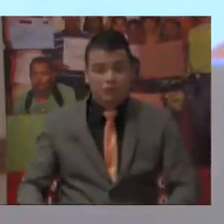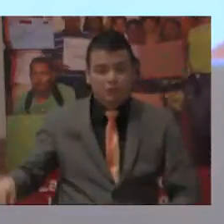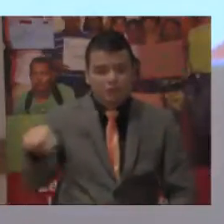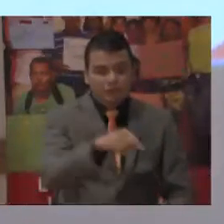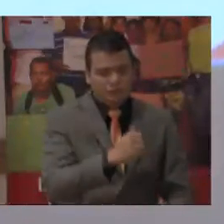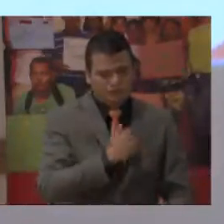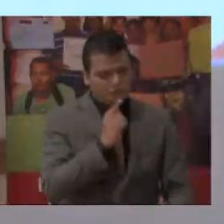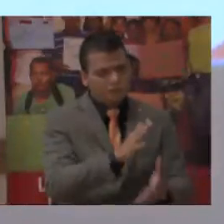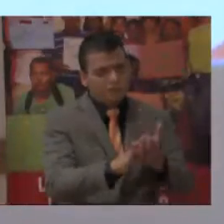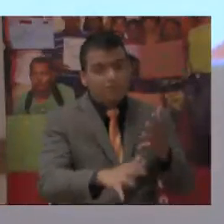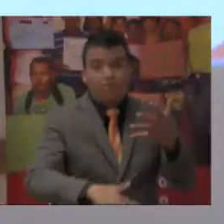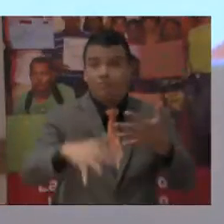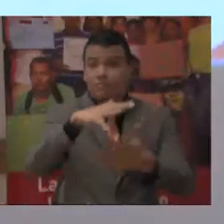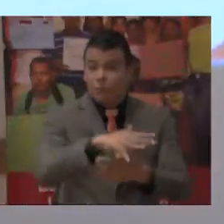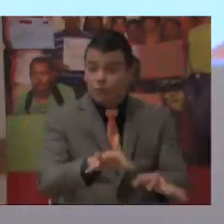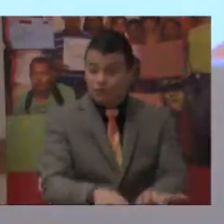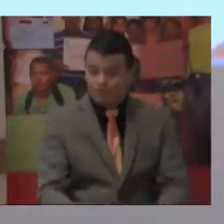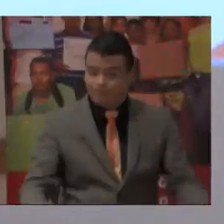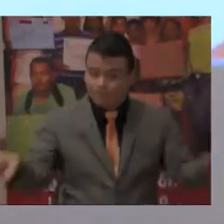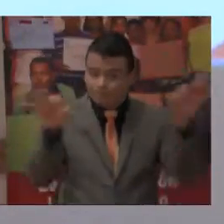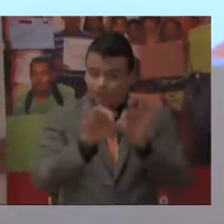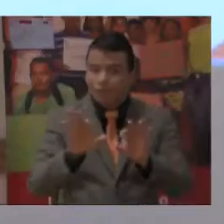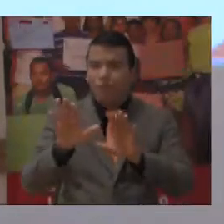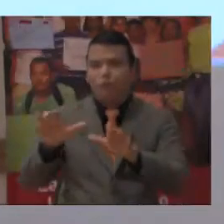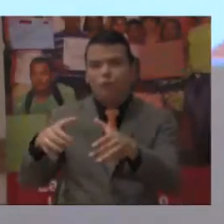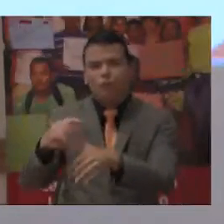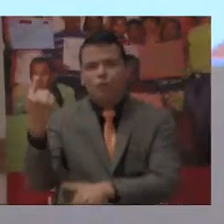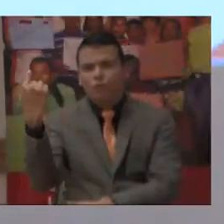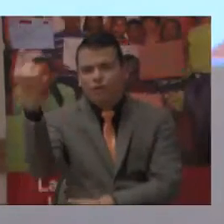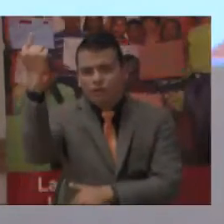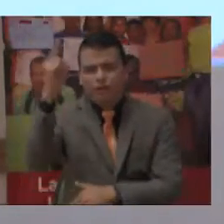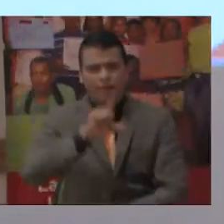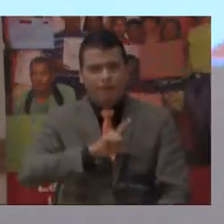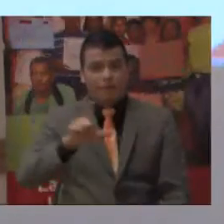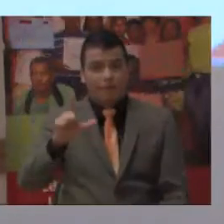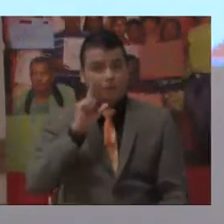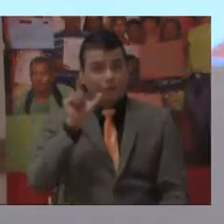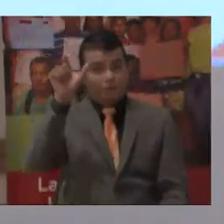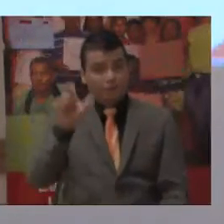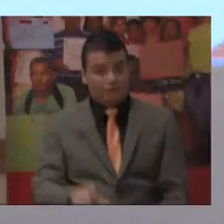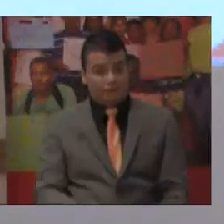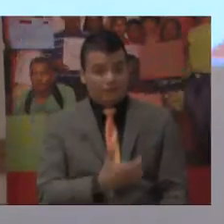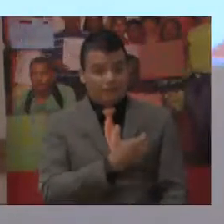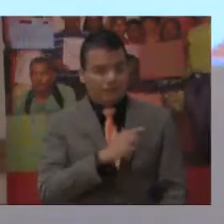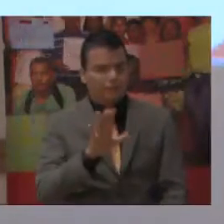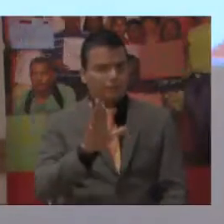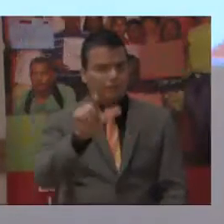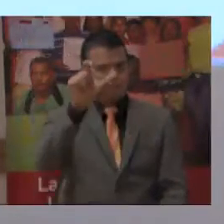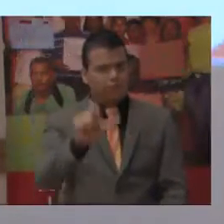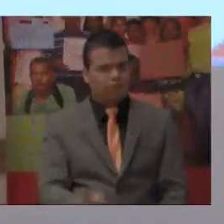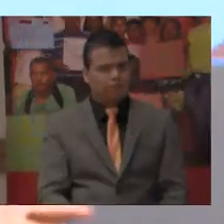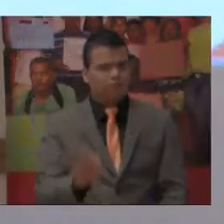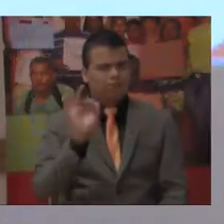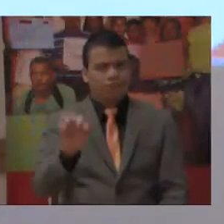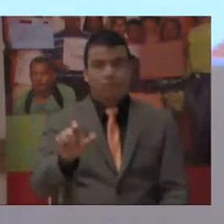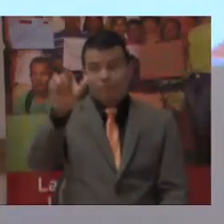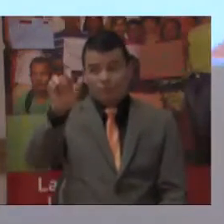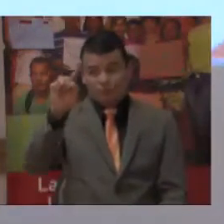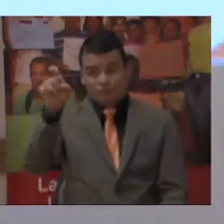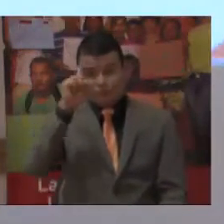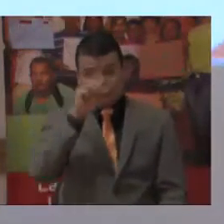expresen prioridades, donde los gobernantes, me gusta mucho el alcalde de Cali y la gobernación, gobernadora del Valle,